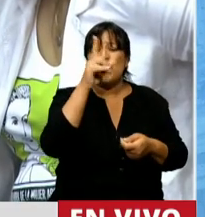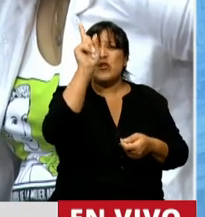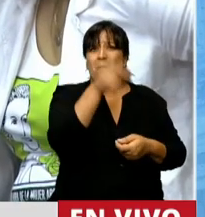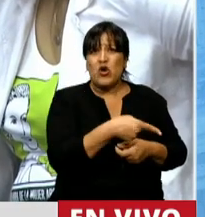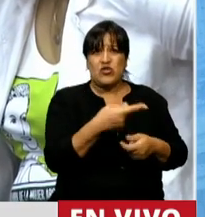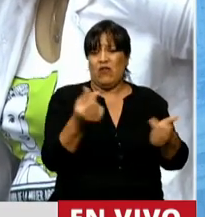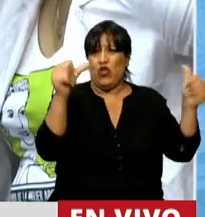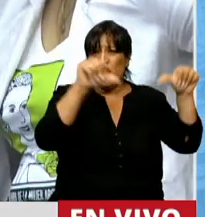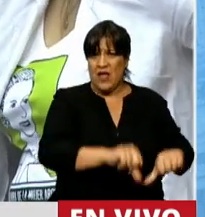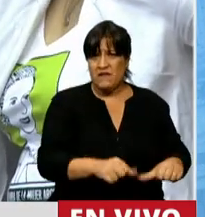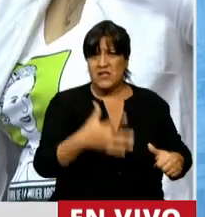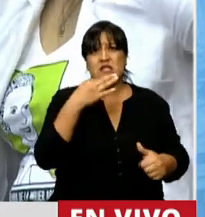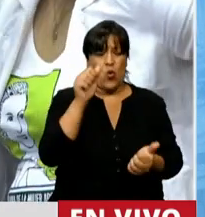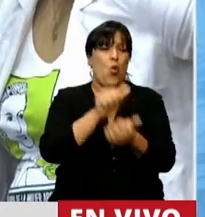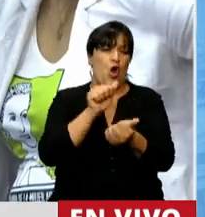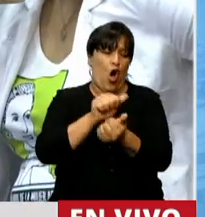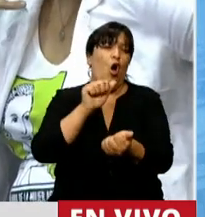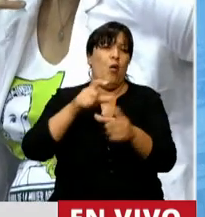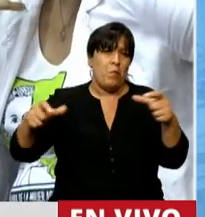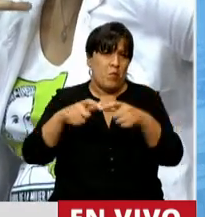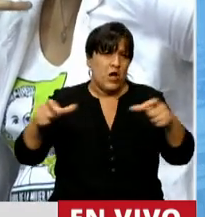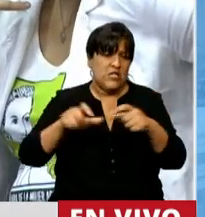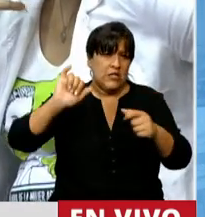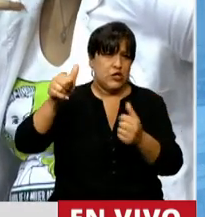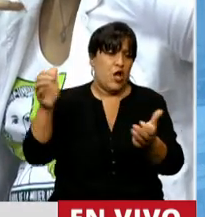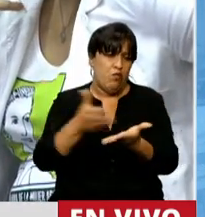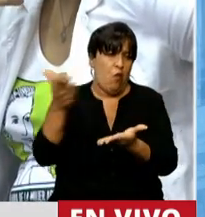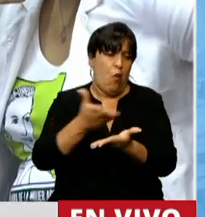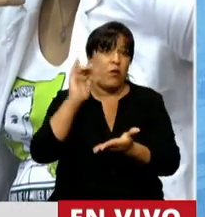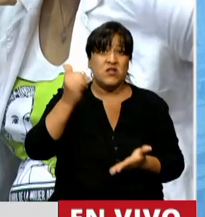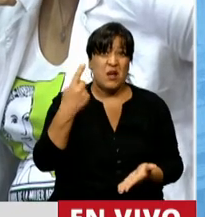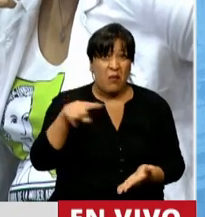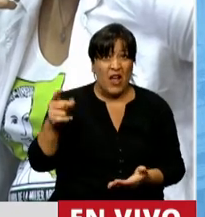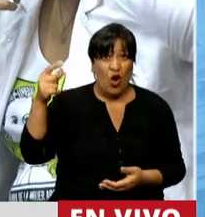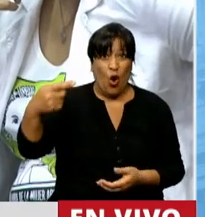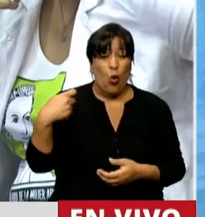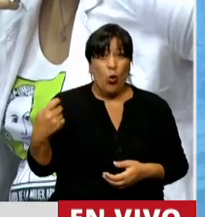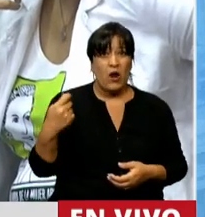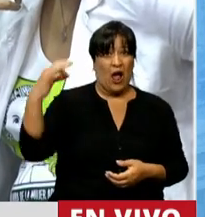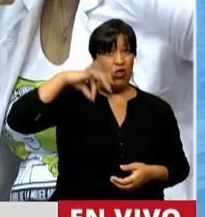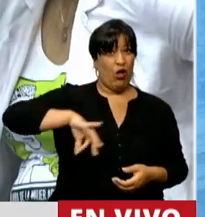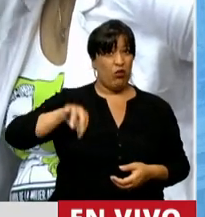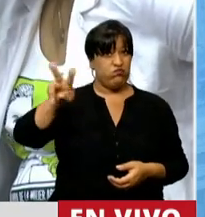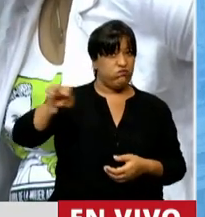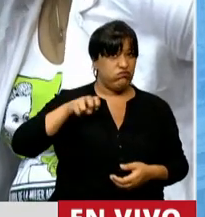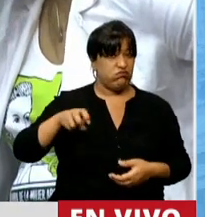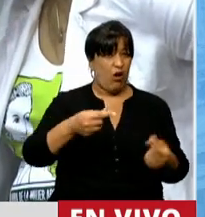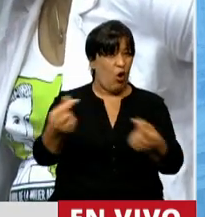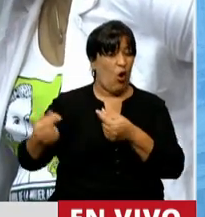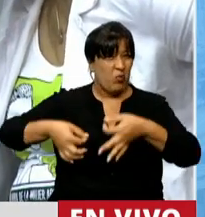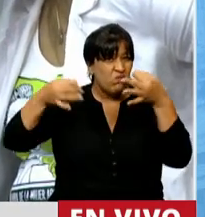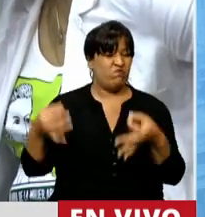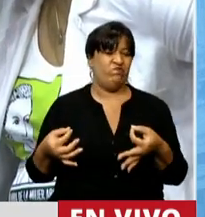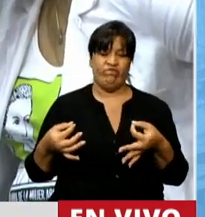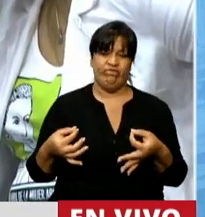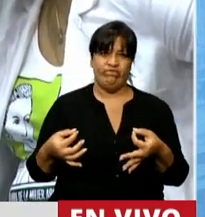Van a imprimir la plata, pero no me digan que va a ganar el jubilado en poder de compra real, seguramente